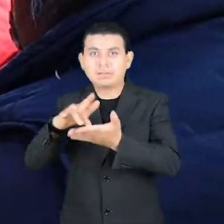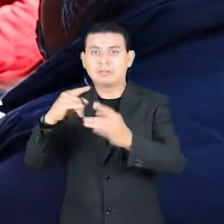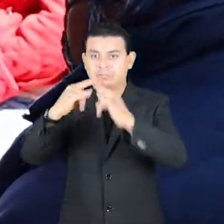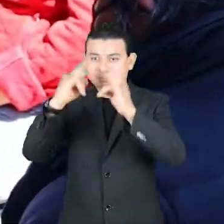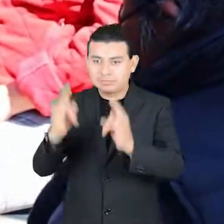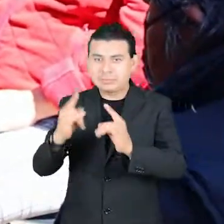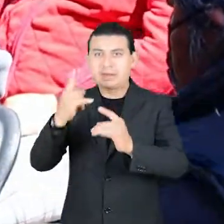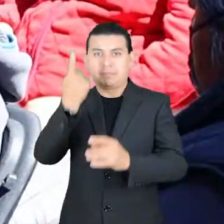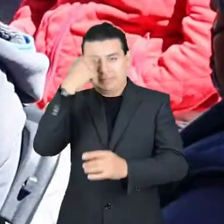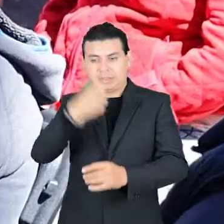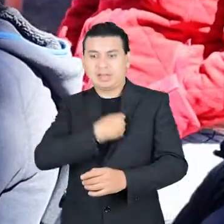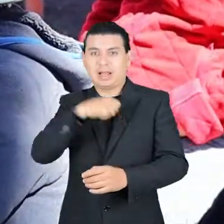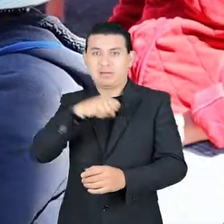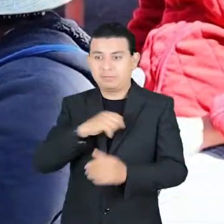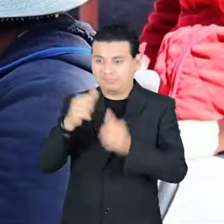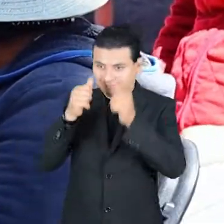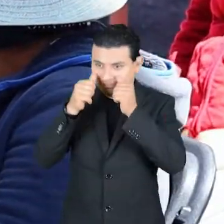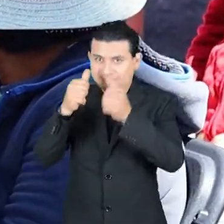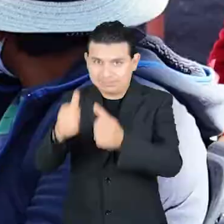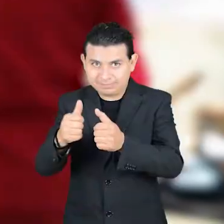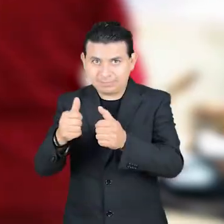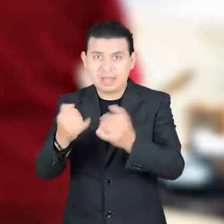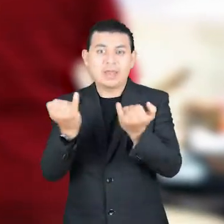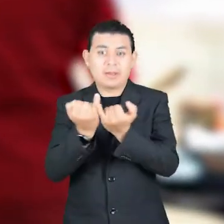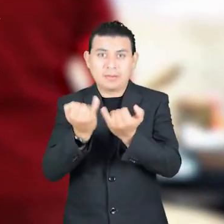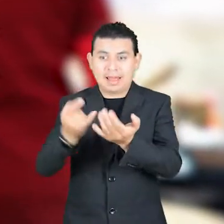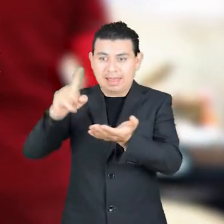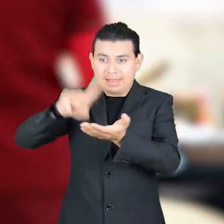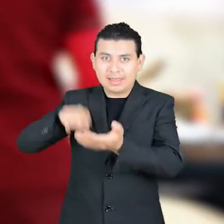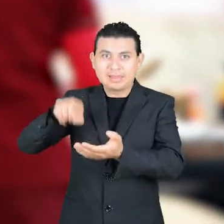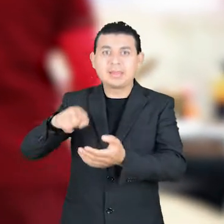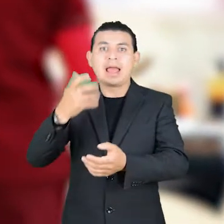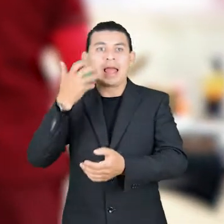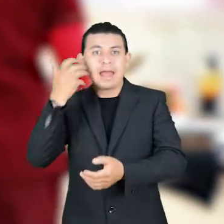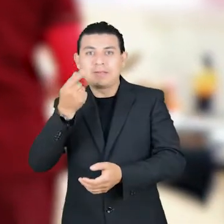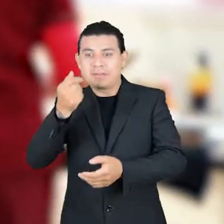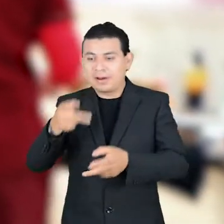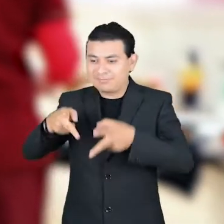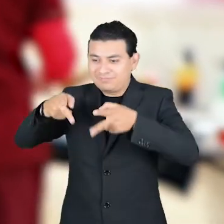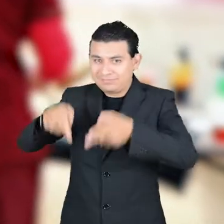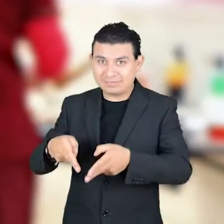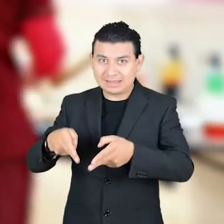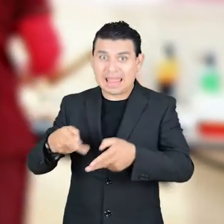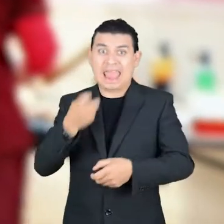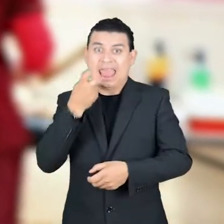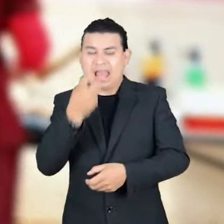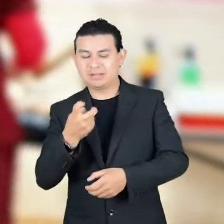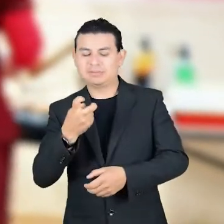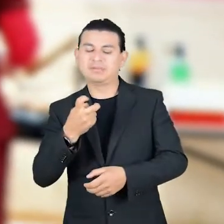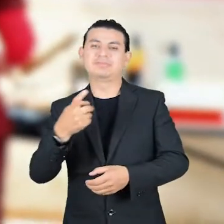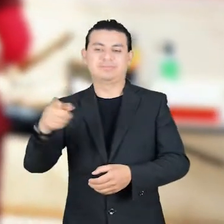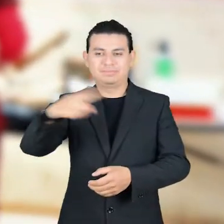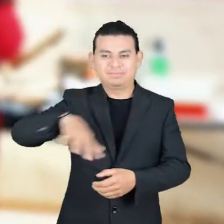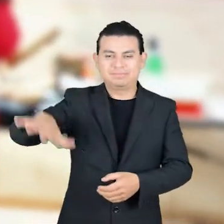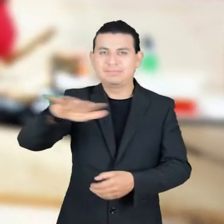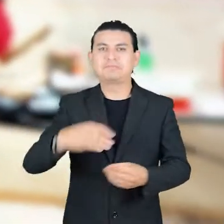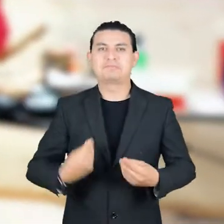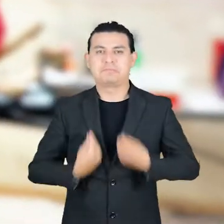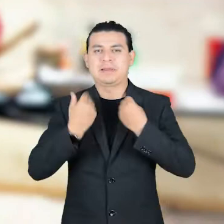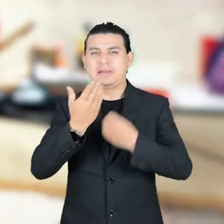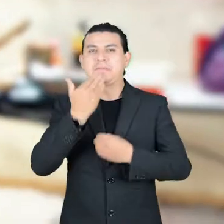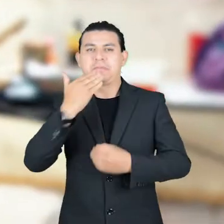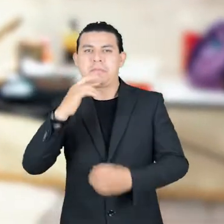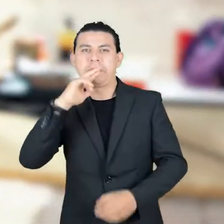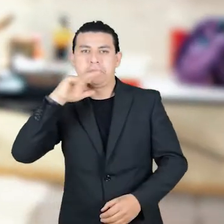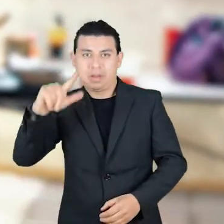en general también realizamos jornadas de esterilización canina y felina de esta manera buscamos una mejor calidad de vida así como